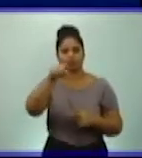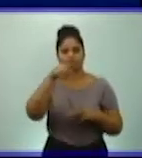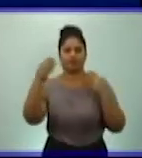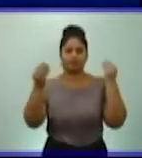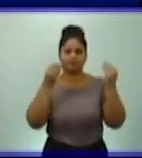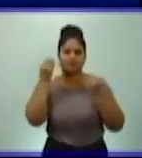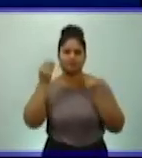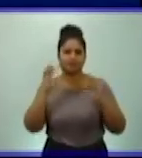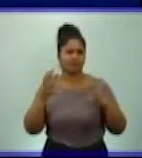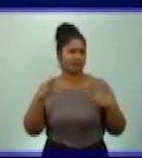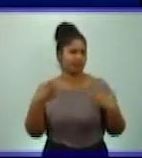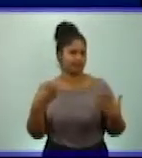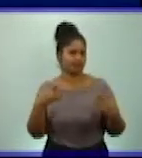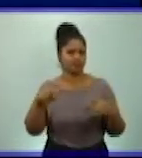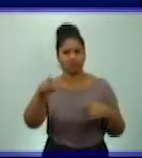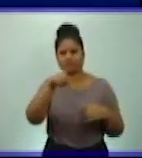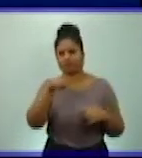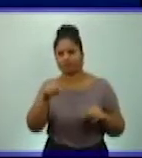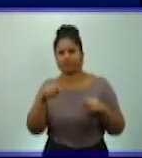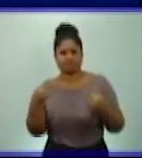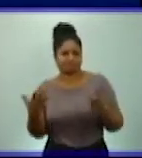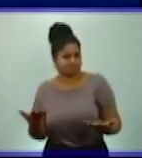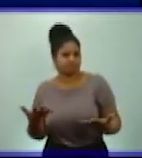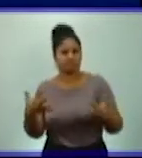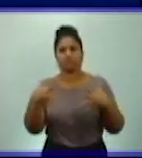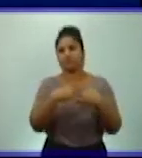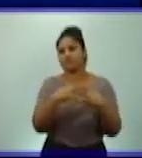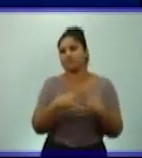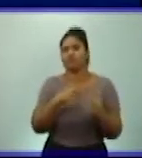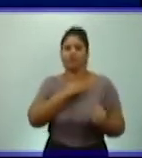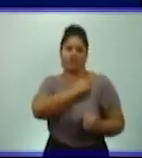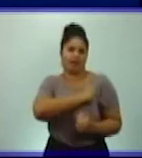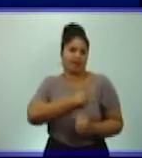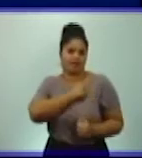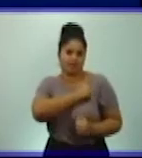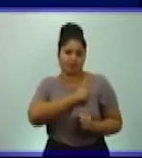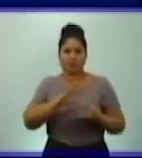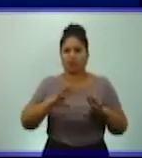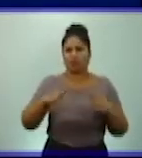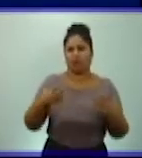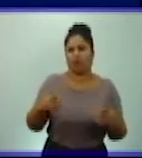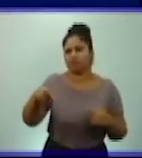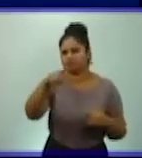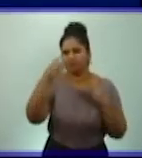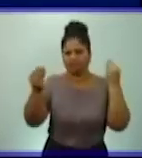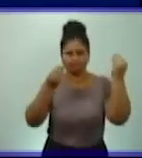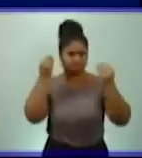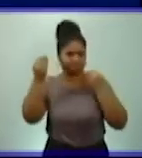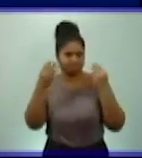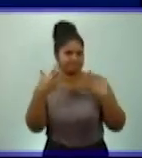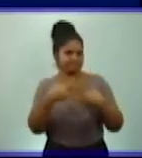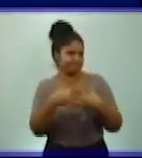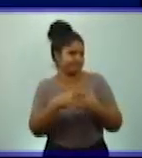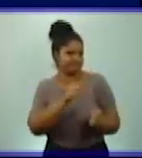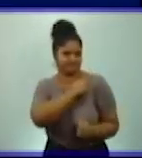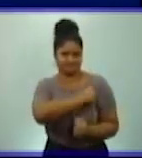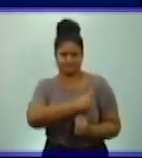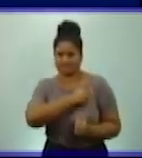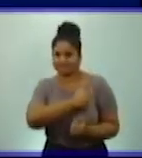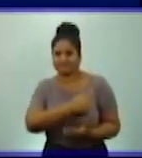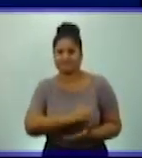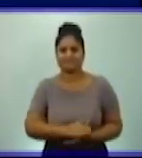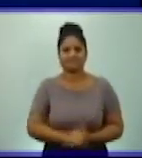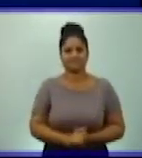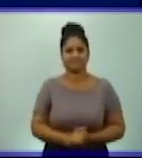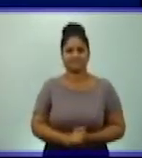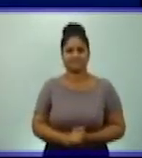del amor en esta estrofa y van a extraer algunos vocablos que lo expresan, como por ejemplo,